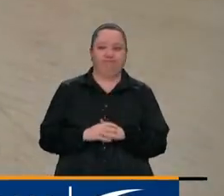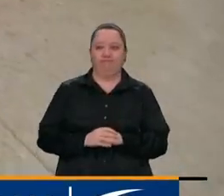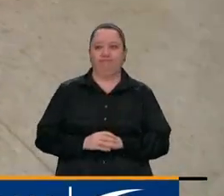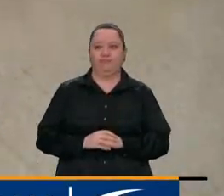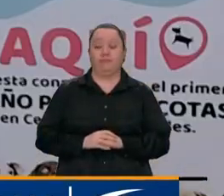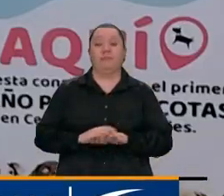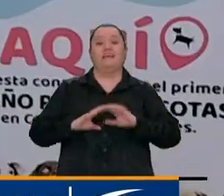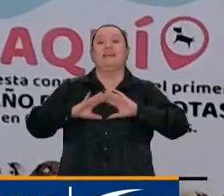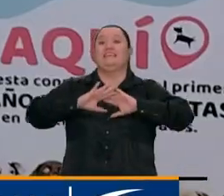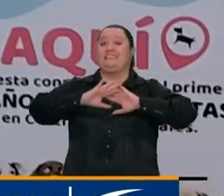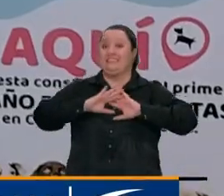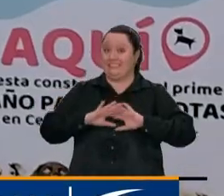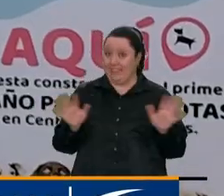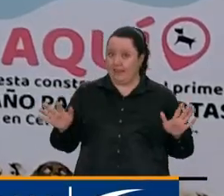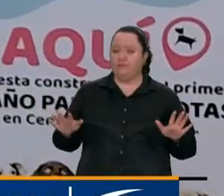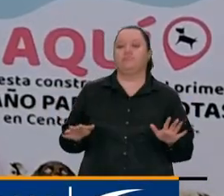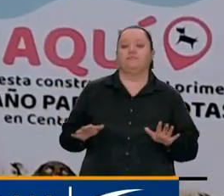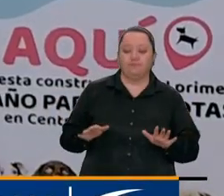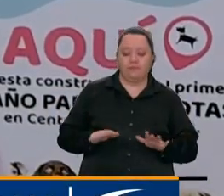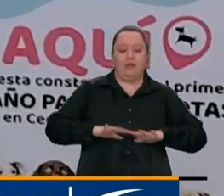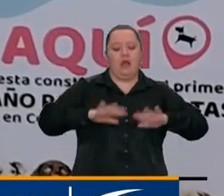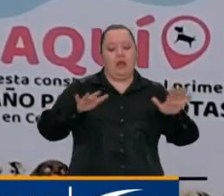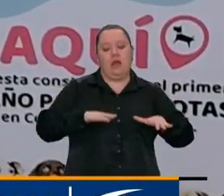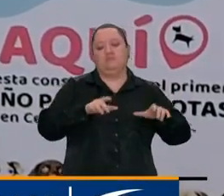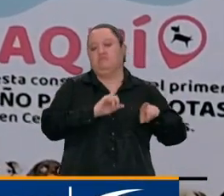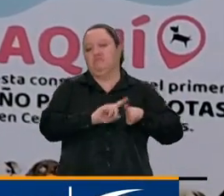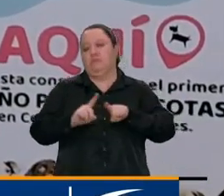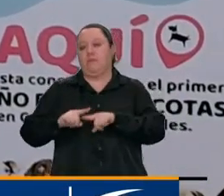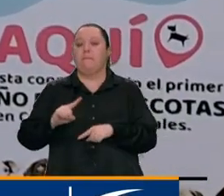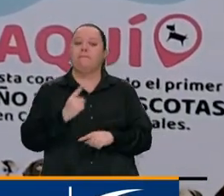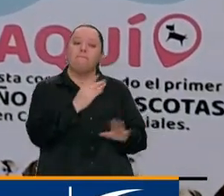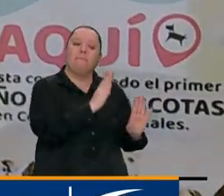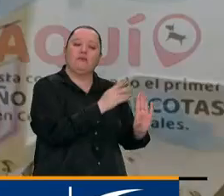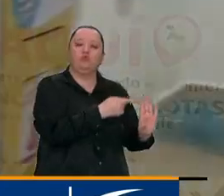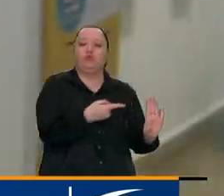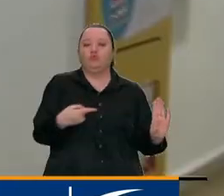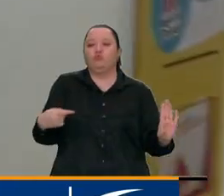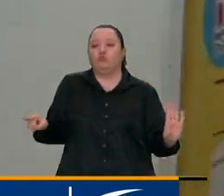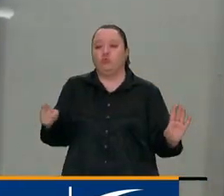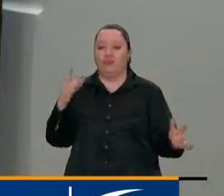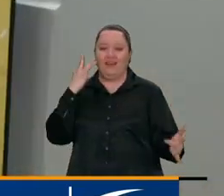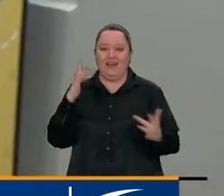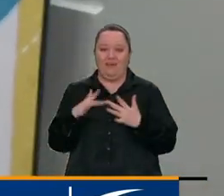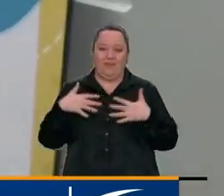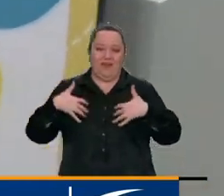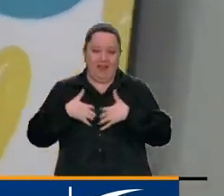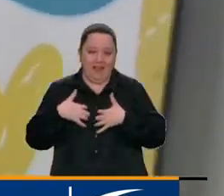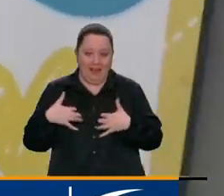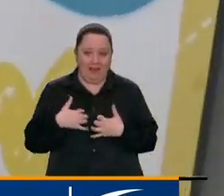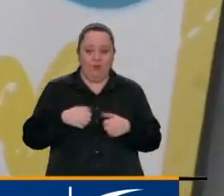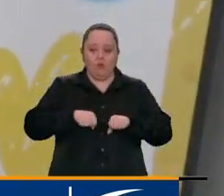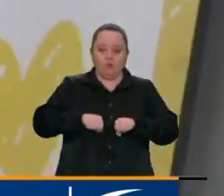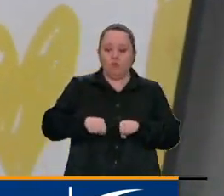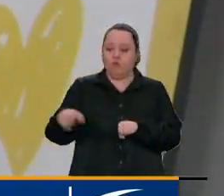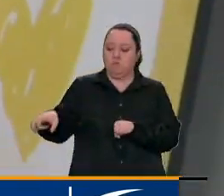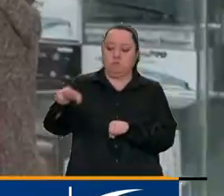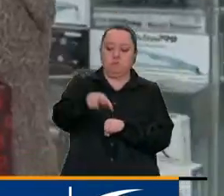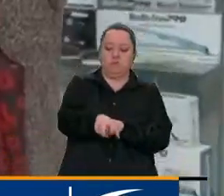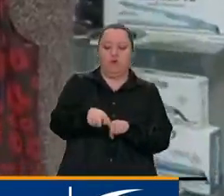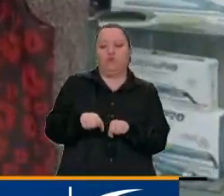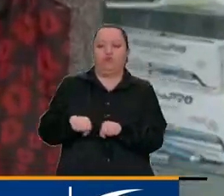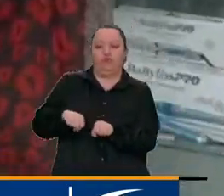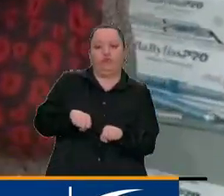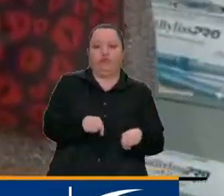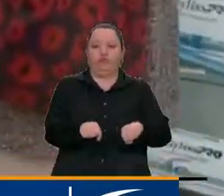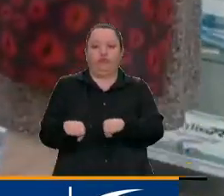Luego de eso empezamos a generar diferentes espacios. El primer baño para mascotas en centros comerciales, carritos para que pudieran pasearlas